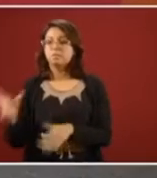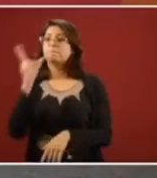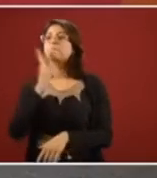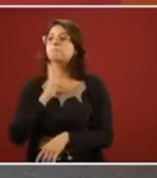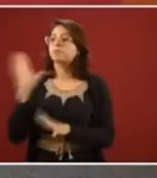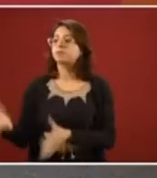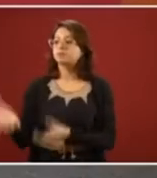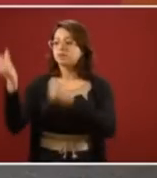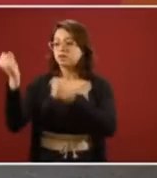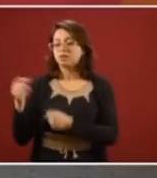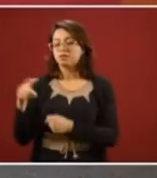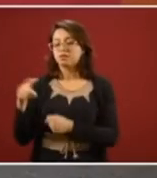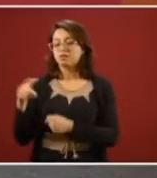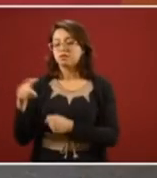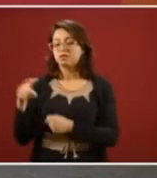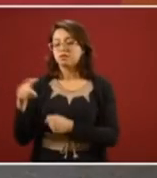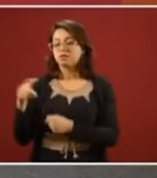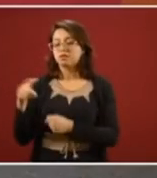38